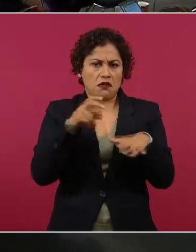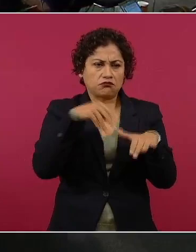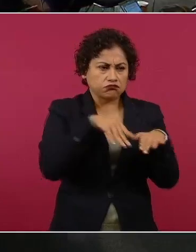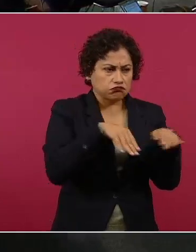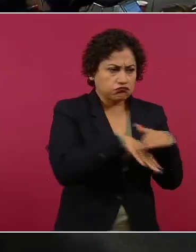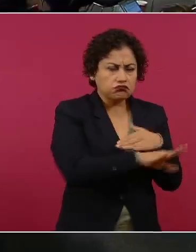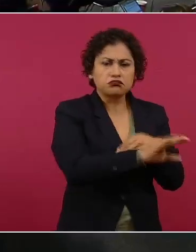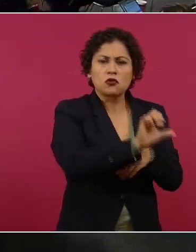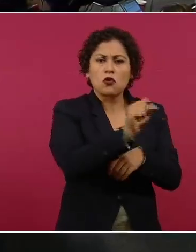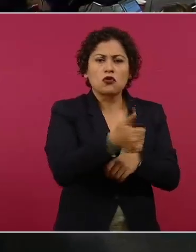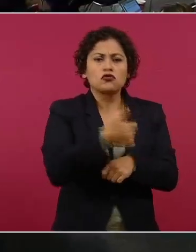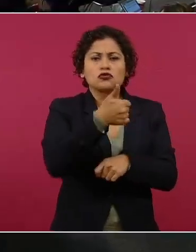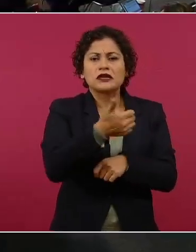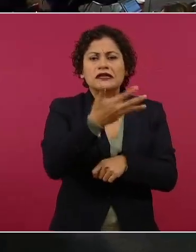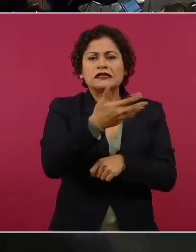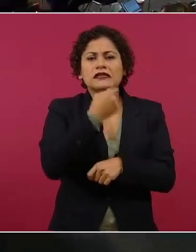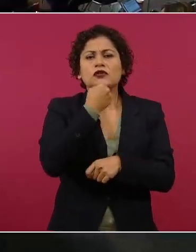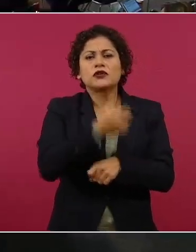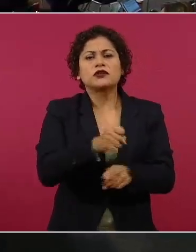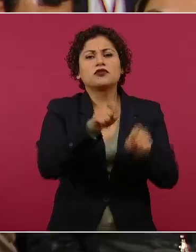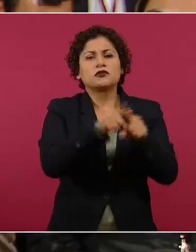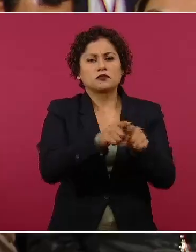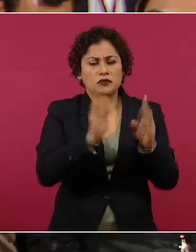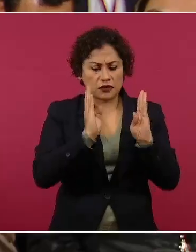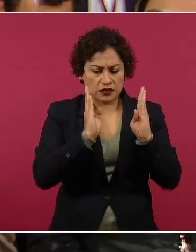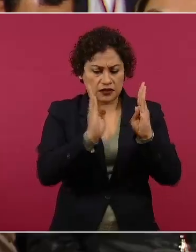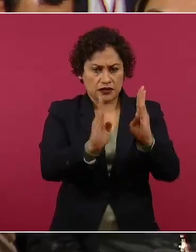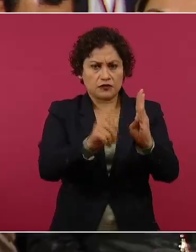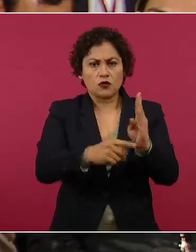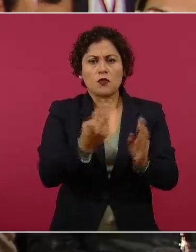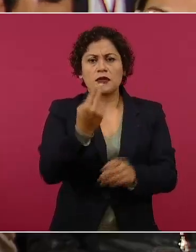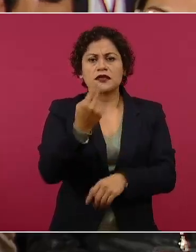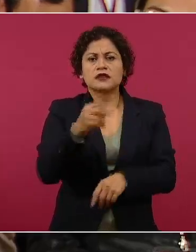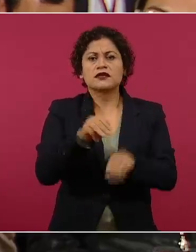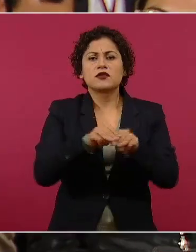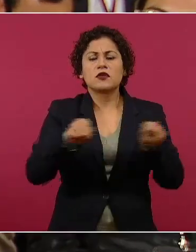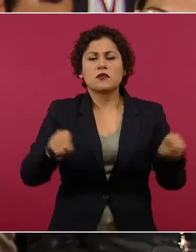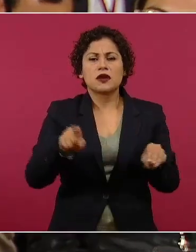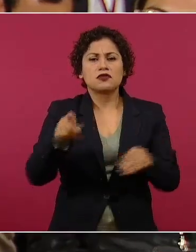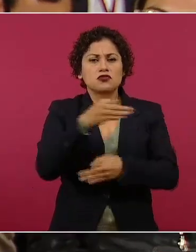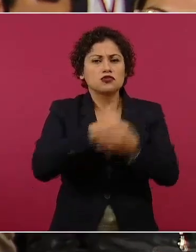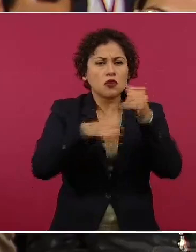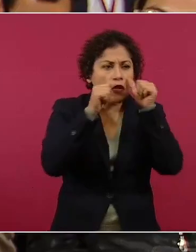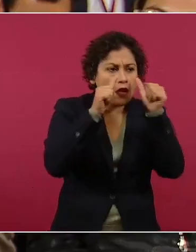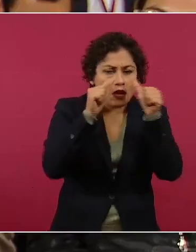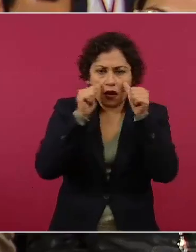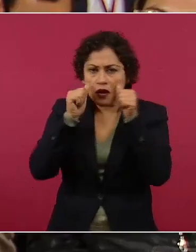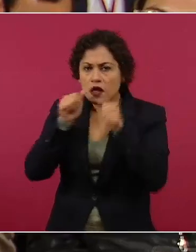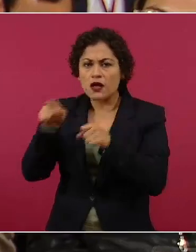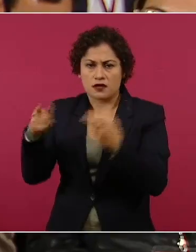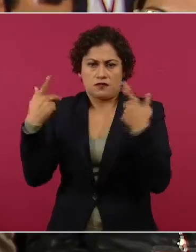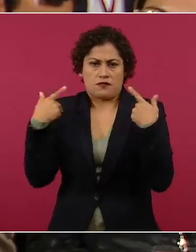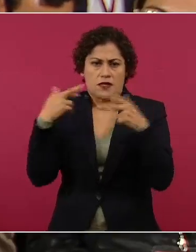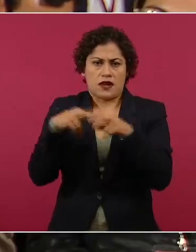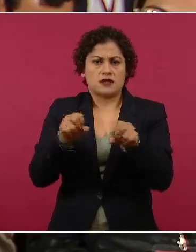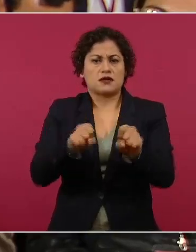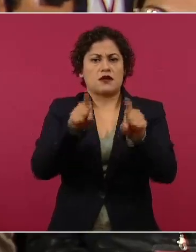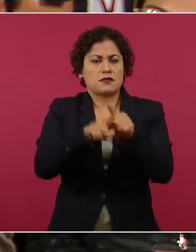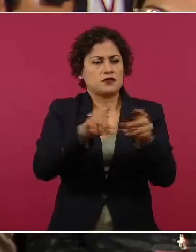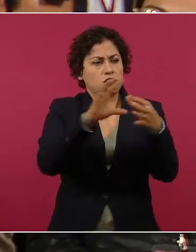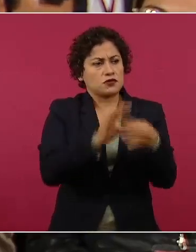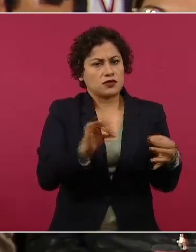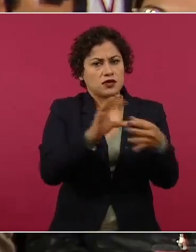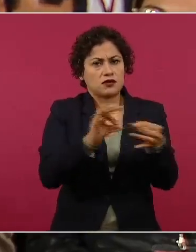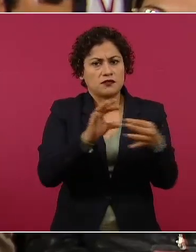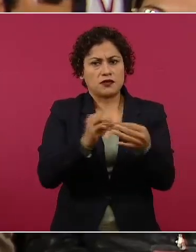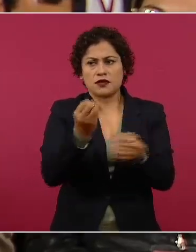niños dentro del agua en el mismo carril de 25 metros de largo y tenía que atender a todos, y a quienes la profesora también estaba dando indicaciones. Los